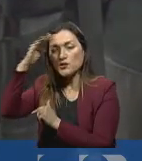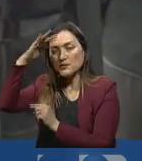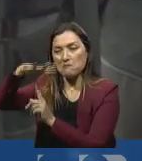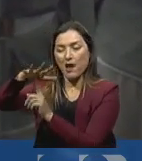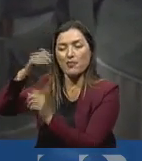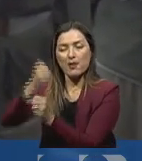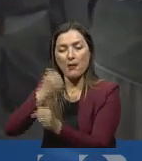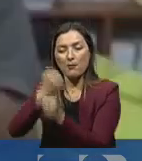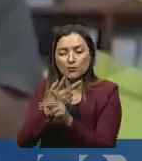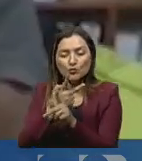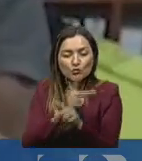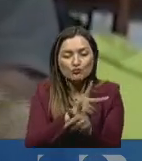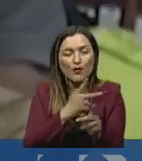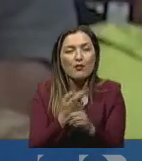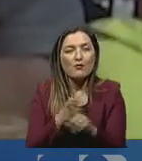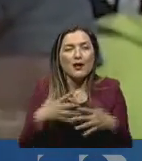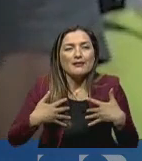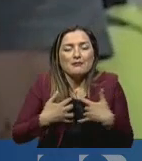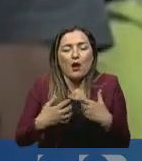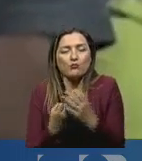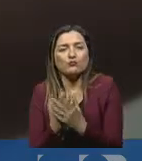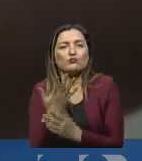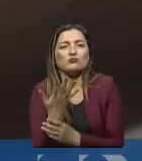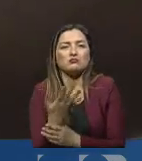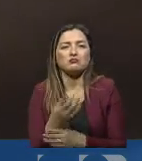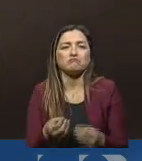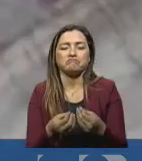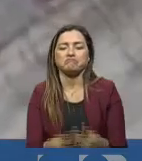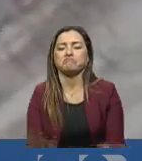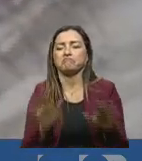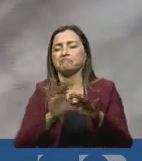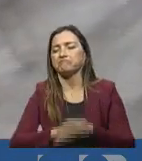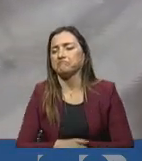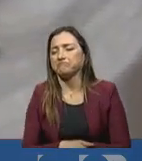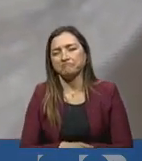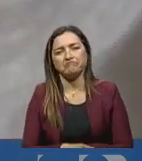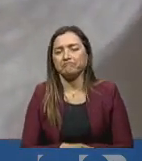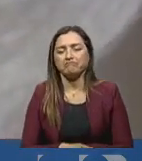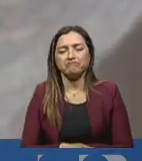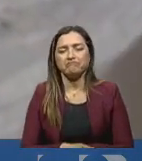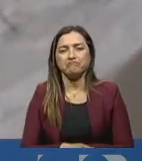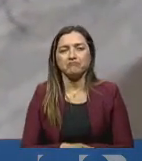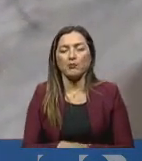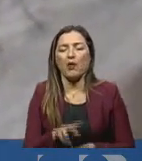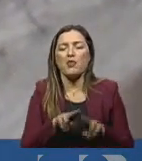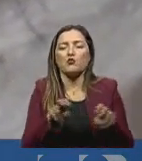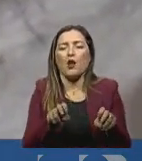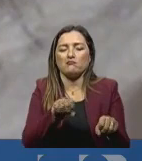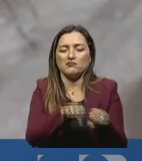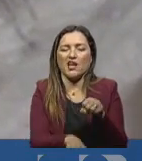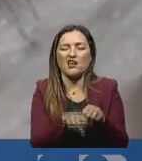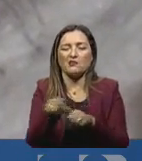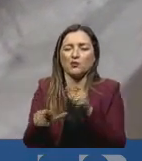trabajan para conservar la rica biodiversidad del país se ven perdidos porque quienes atentan contra la naturaleza